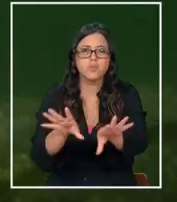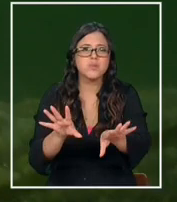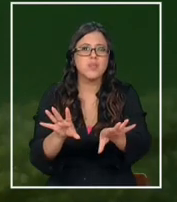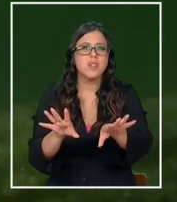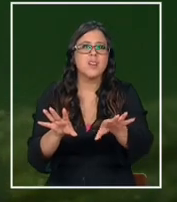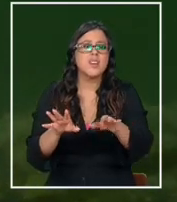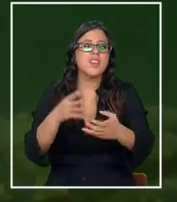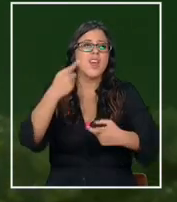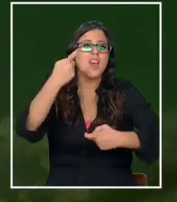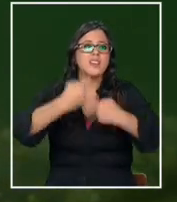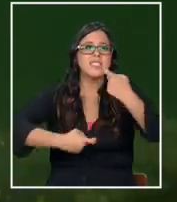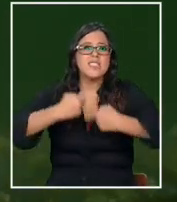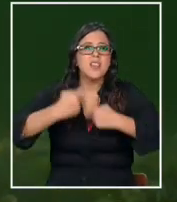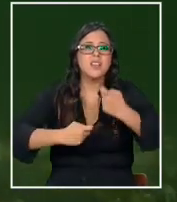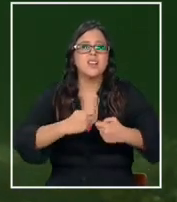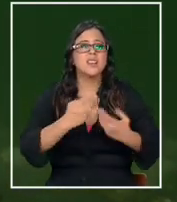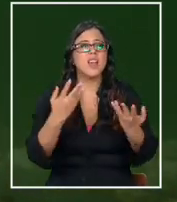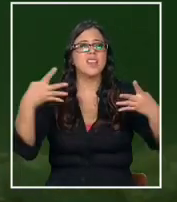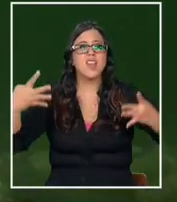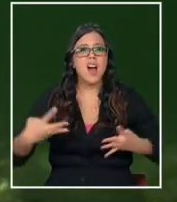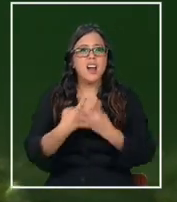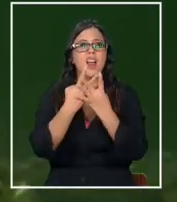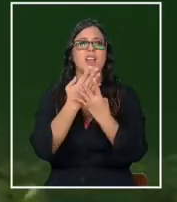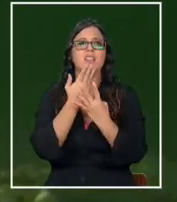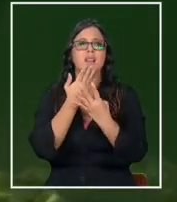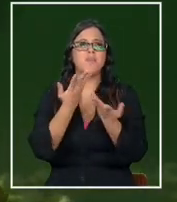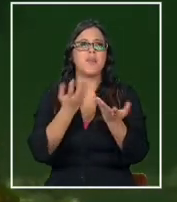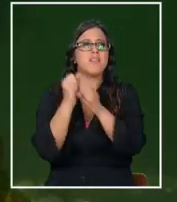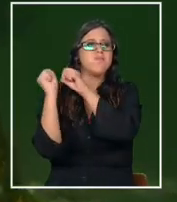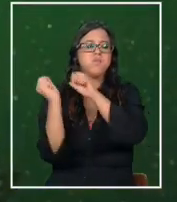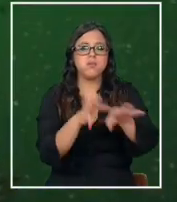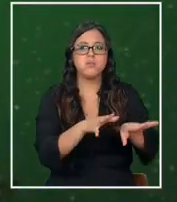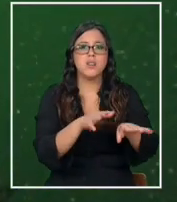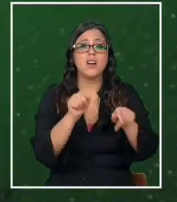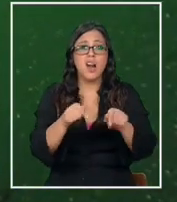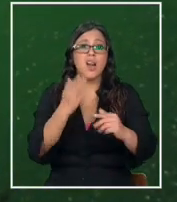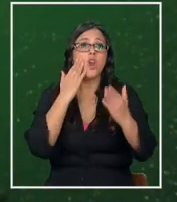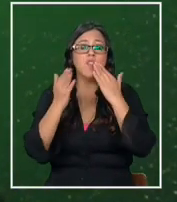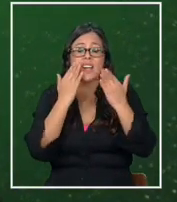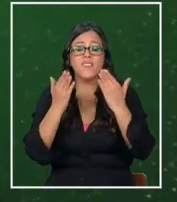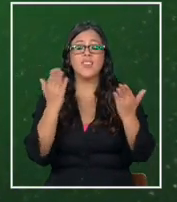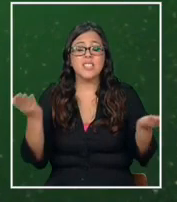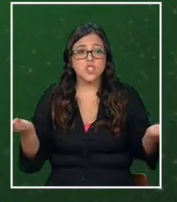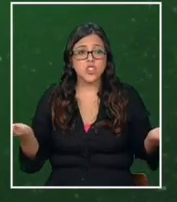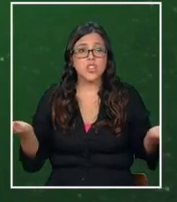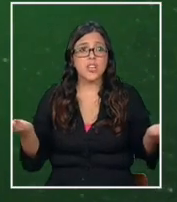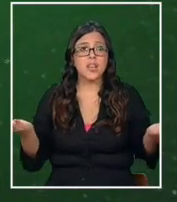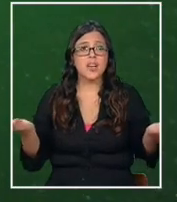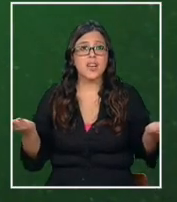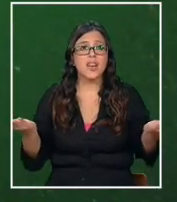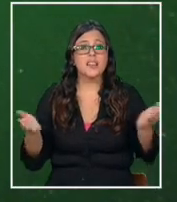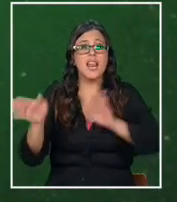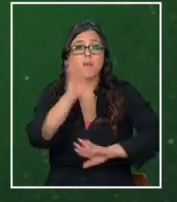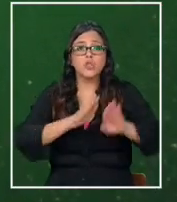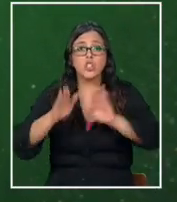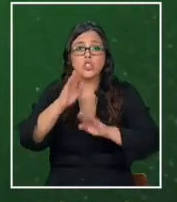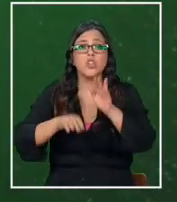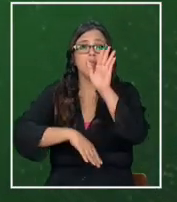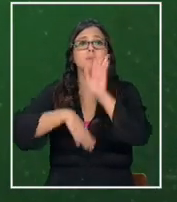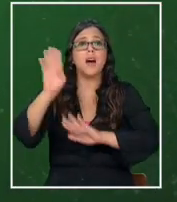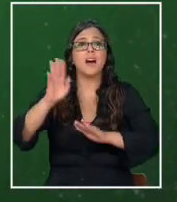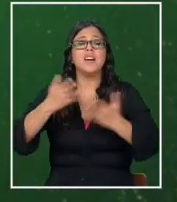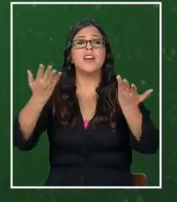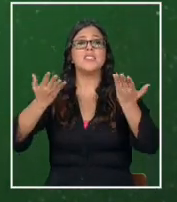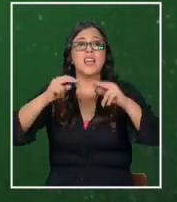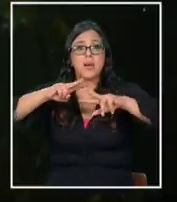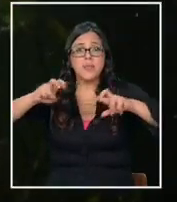desperdicio de metales, mucho desperdicio de redes. Los beneficios de la protección superan a los costos. Según un estudio del Servicio